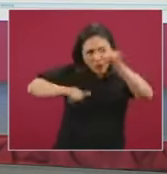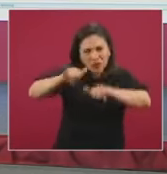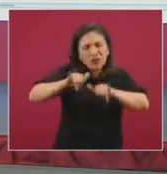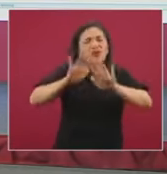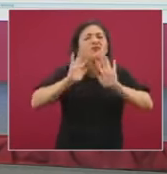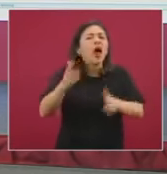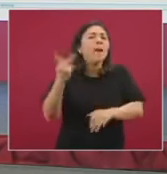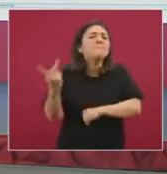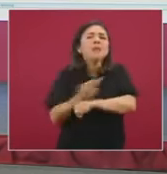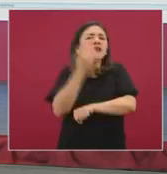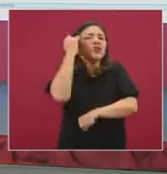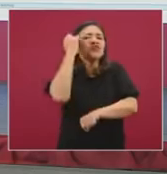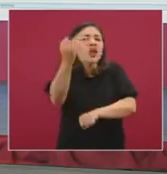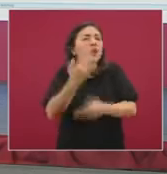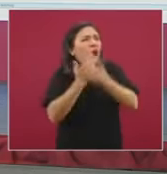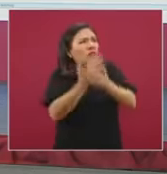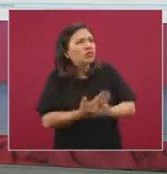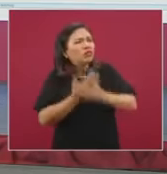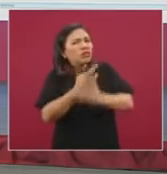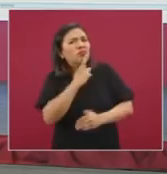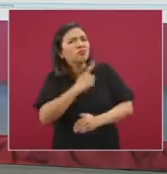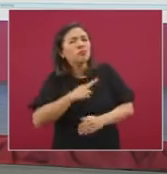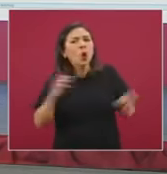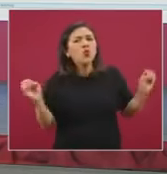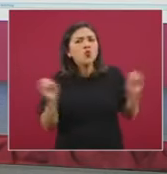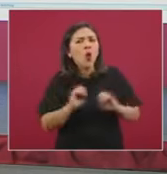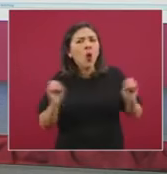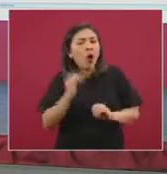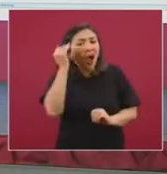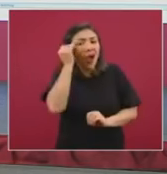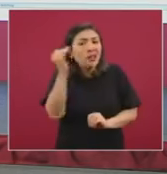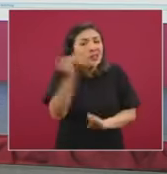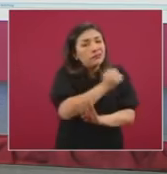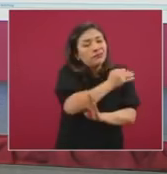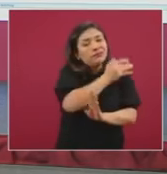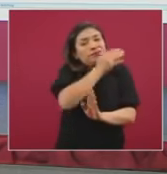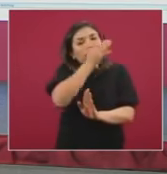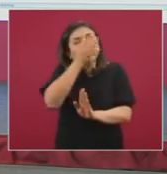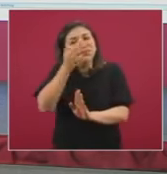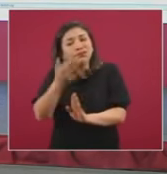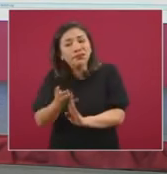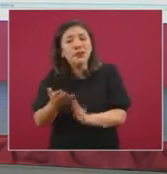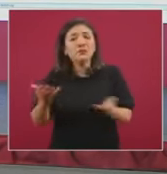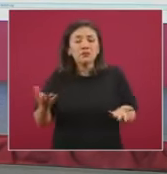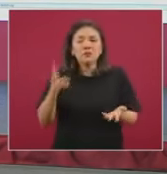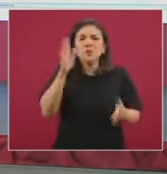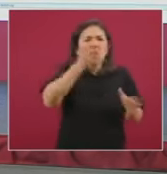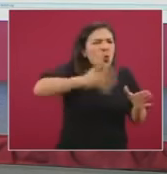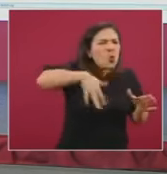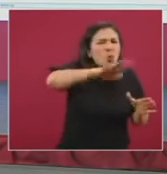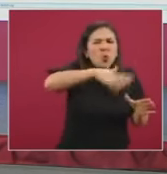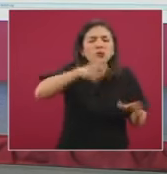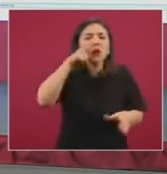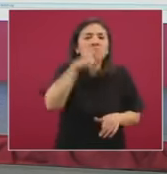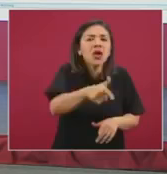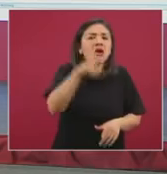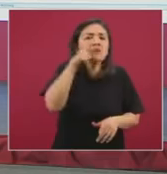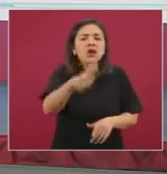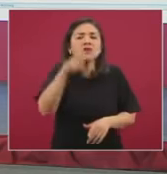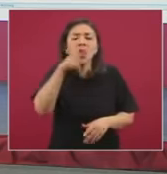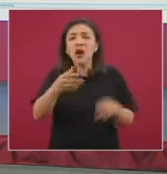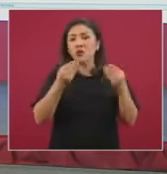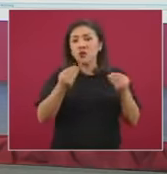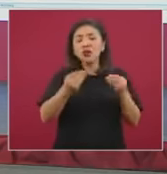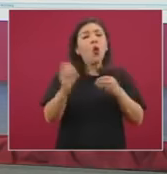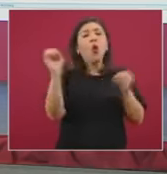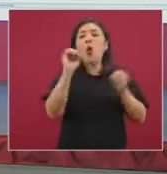un tiempo en el que se ha esperado el resultado y no se encuentra, y cuando se vigila o se rastrea, se ha dado cuenta que muchas de estas muestras